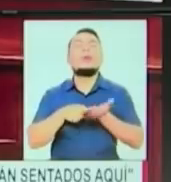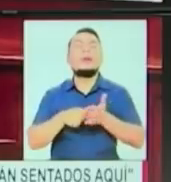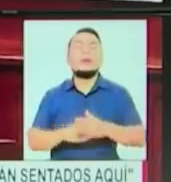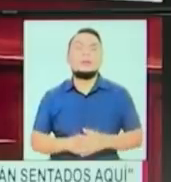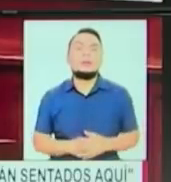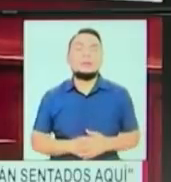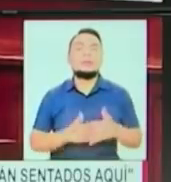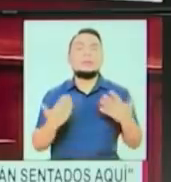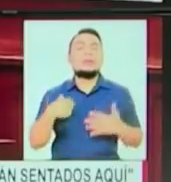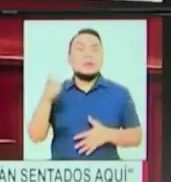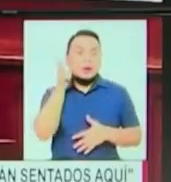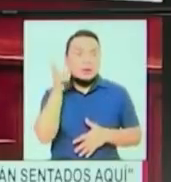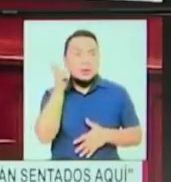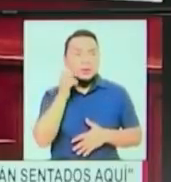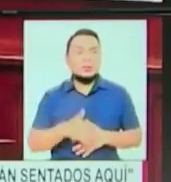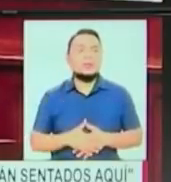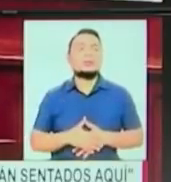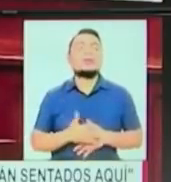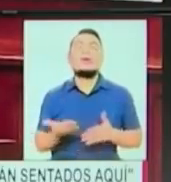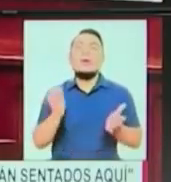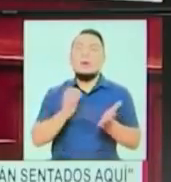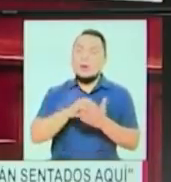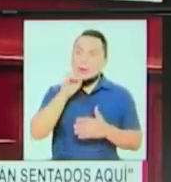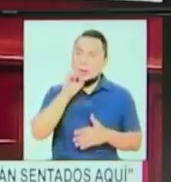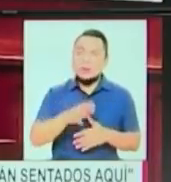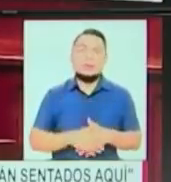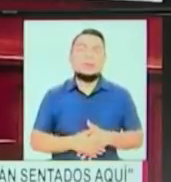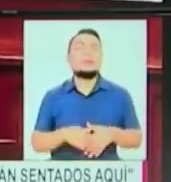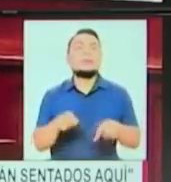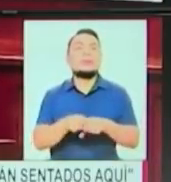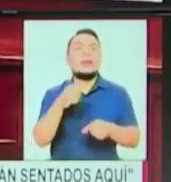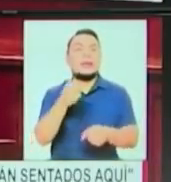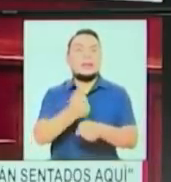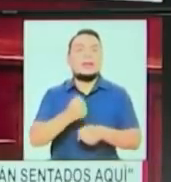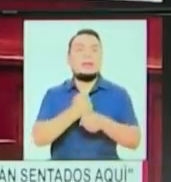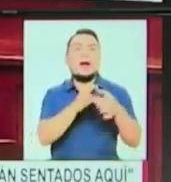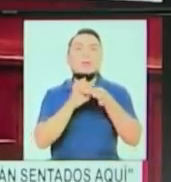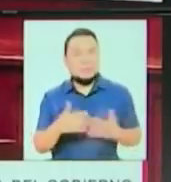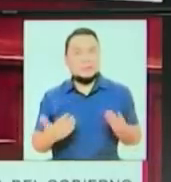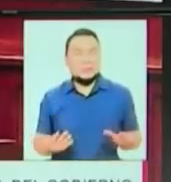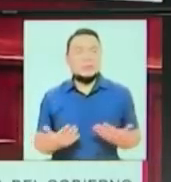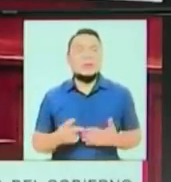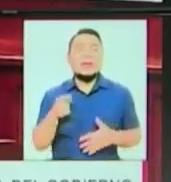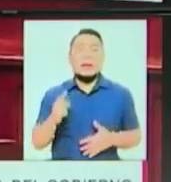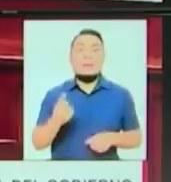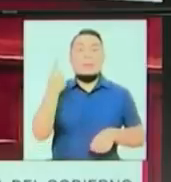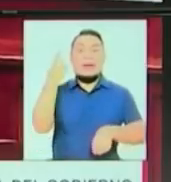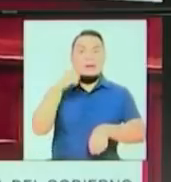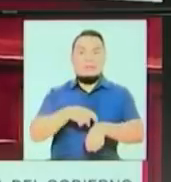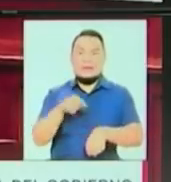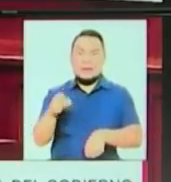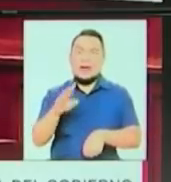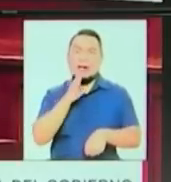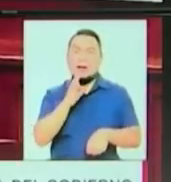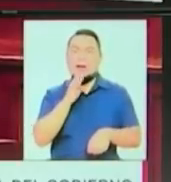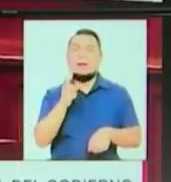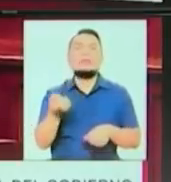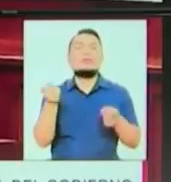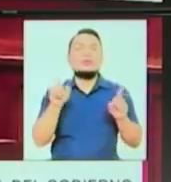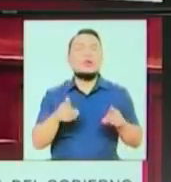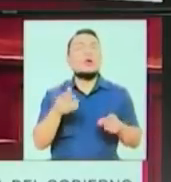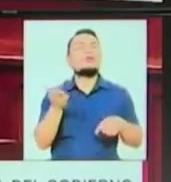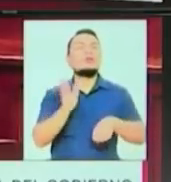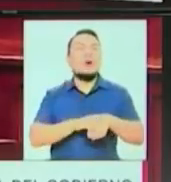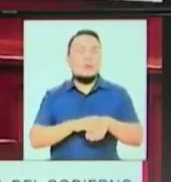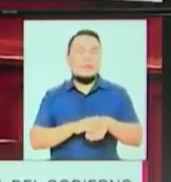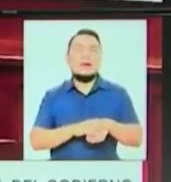como ¿dónde está tu ley de la reforma agraria? Que no la dicen ni le explican. Dicen,